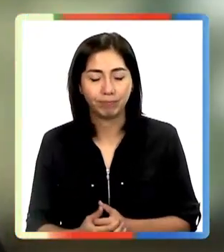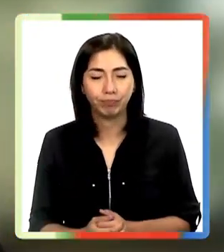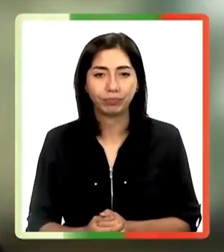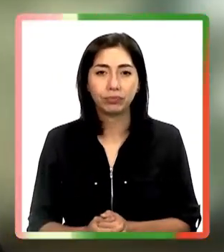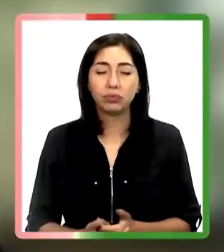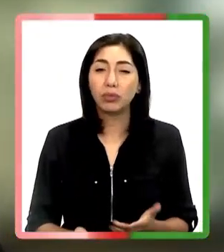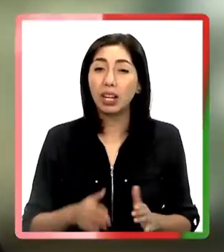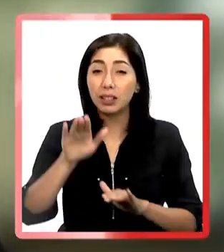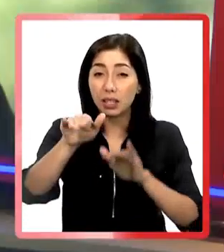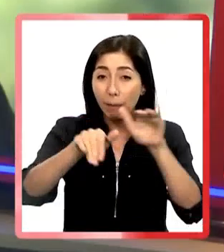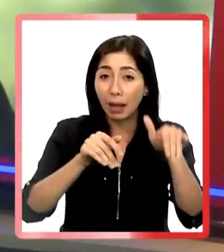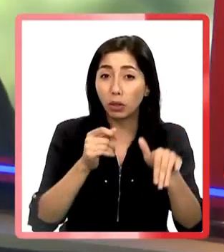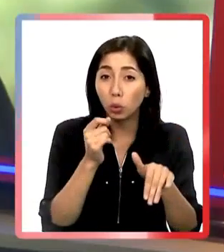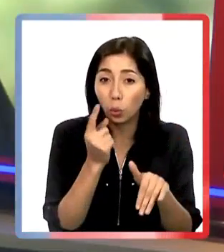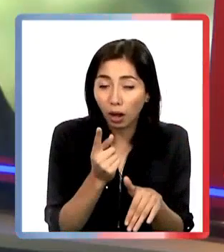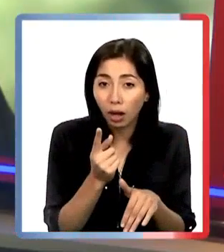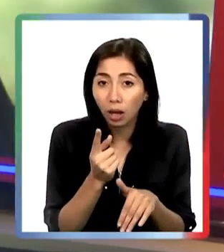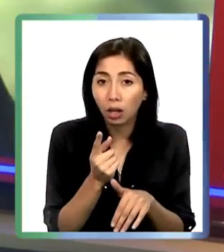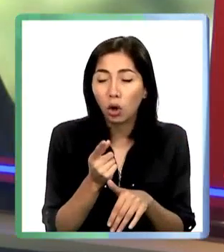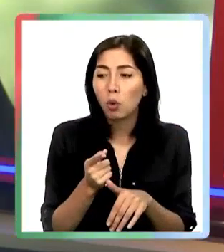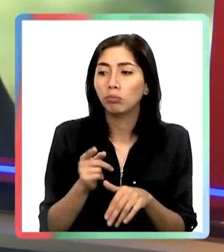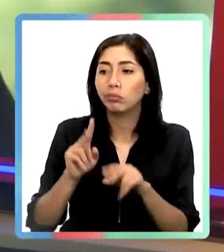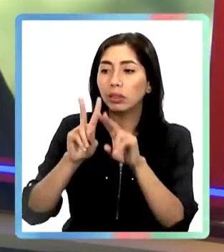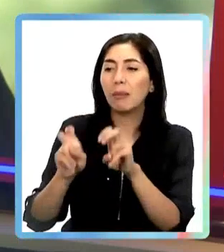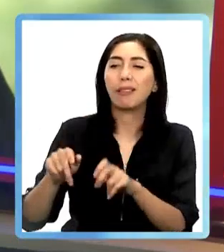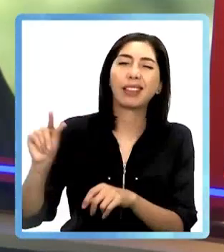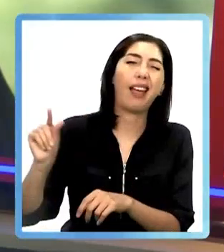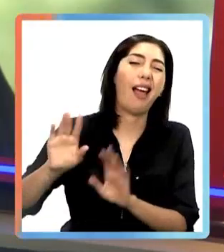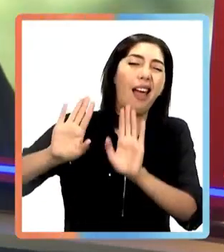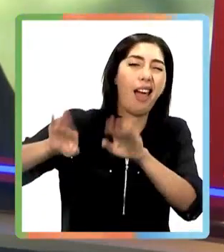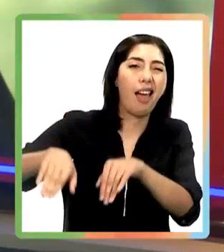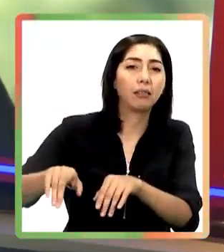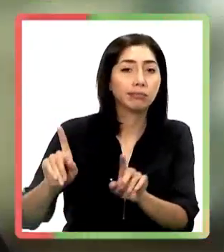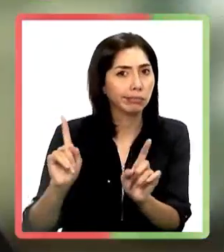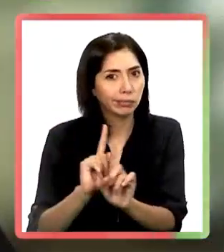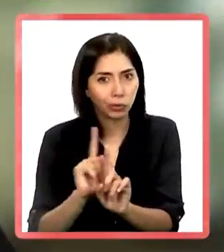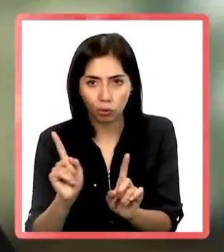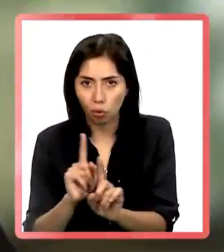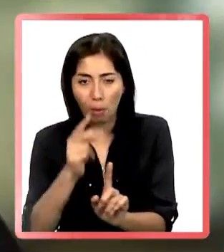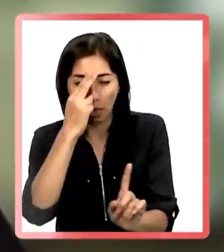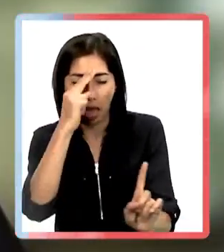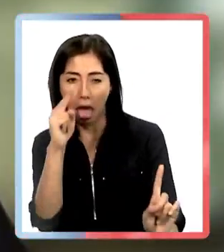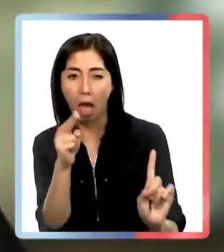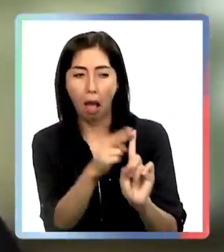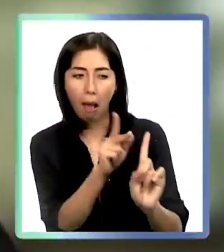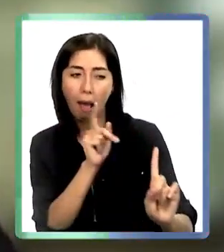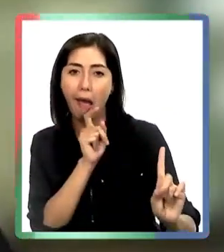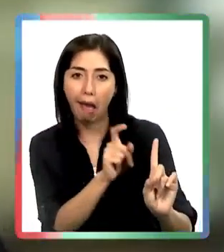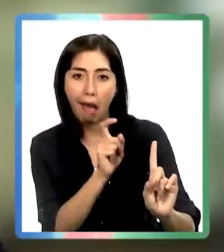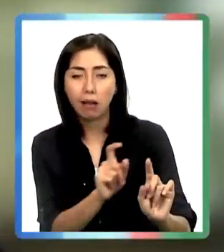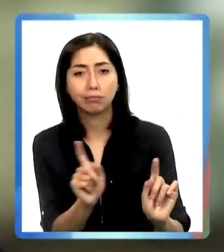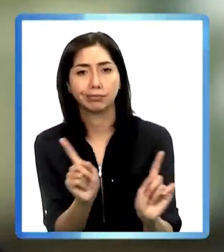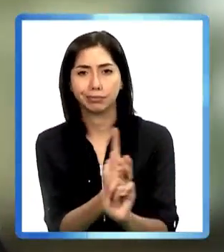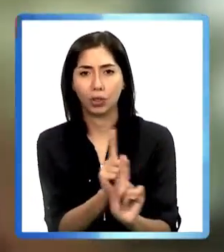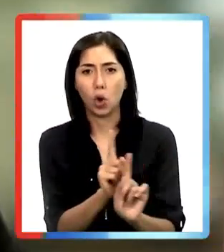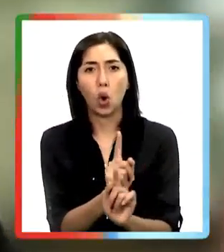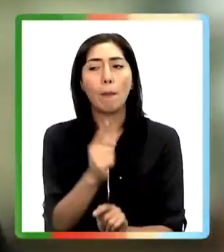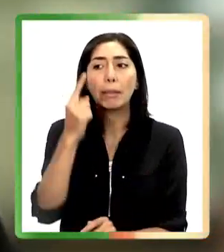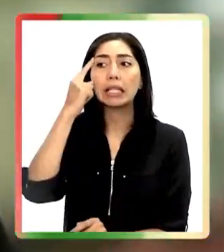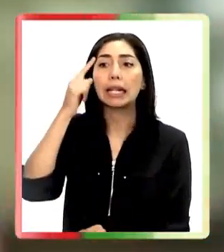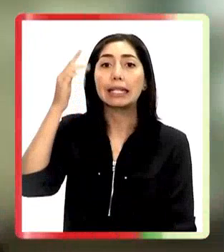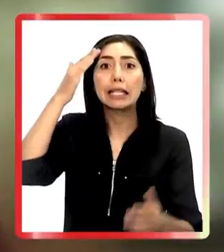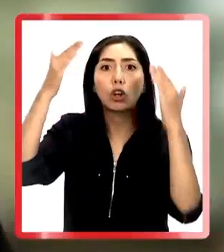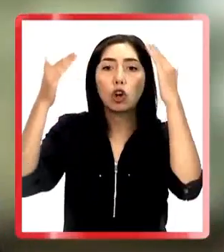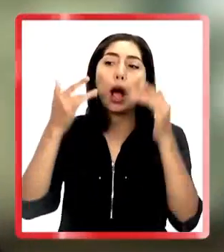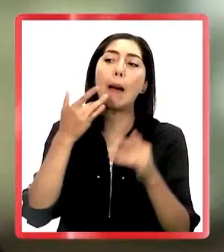Entonces, el llamado fundamental es a no minimizar el asunto, a no estigmatizar, a no pensar que los psicólogos y